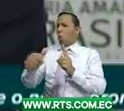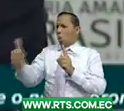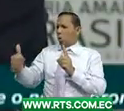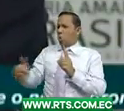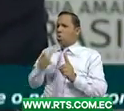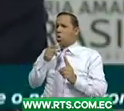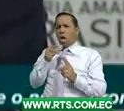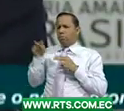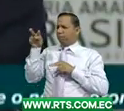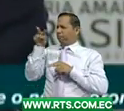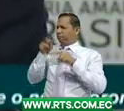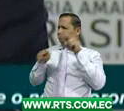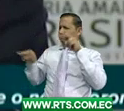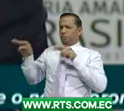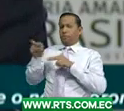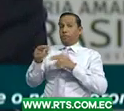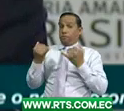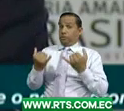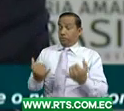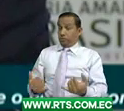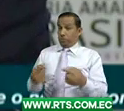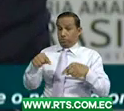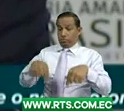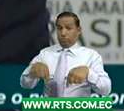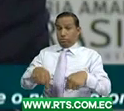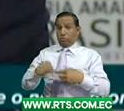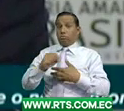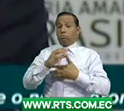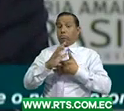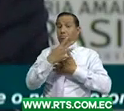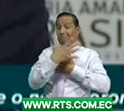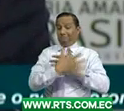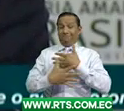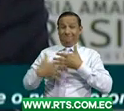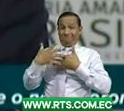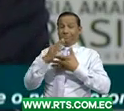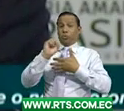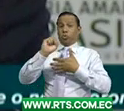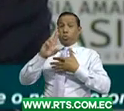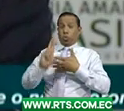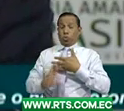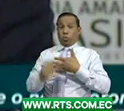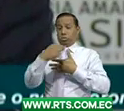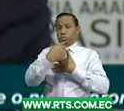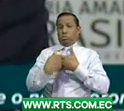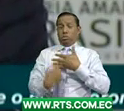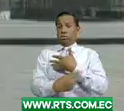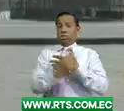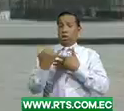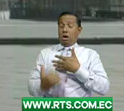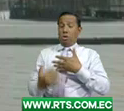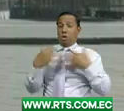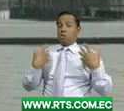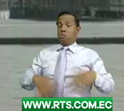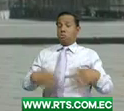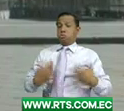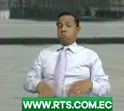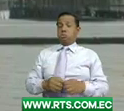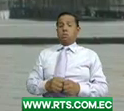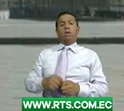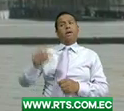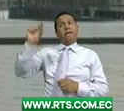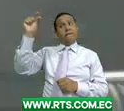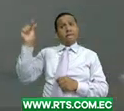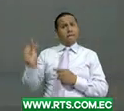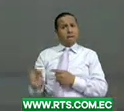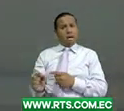Vamos a ver cómo se va a comportar el virus en el hemisferio sur, en la situación de un país tropical en pleno verano. Italia se ha